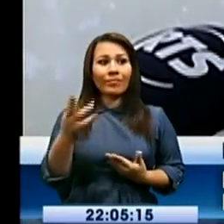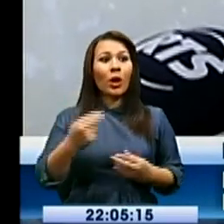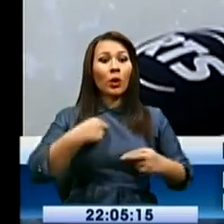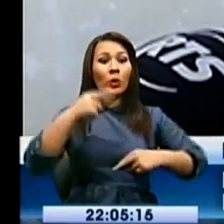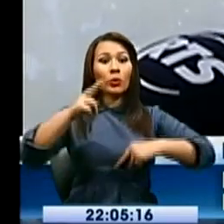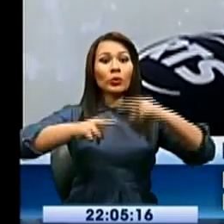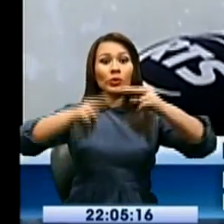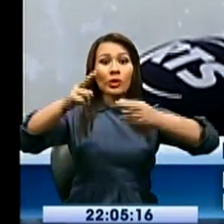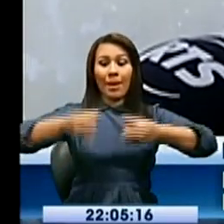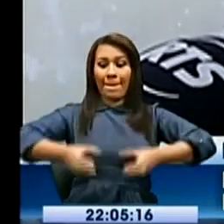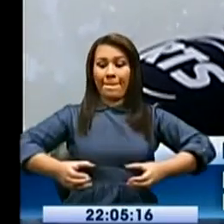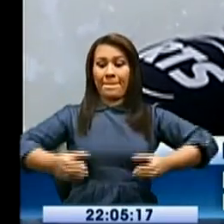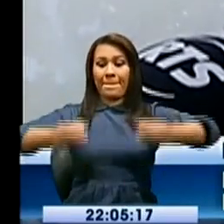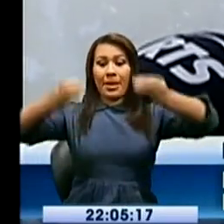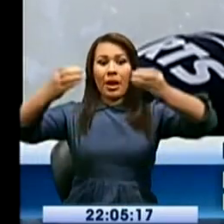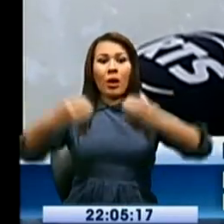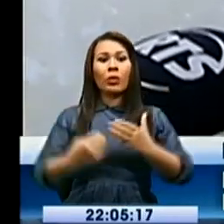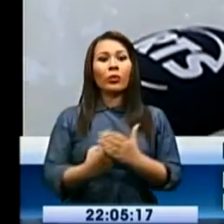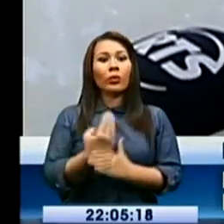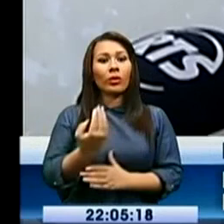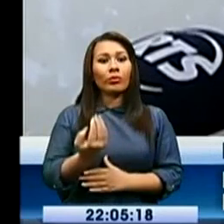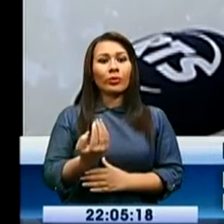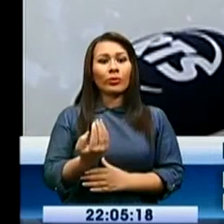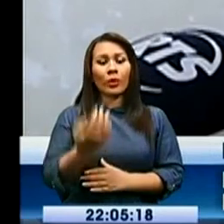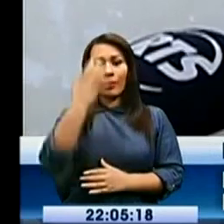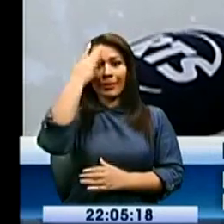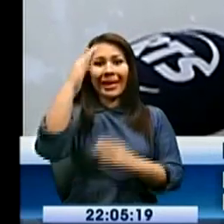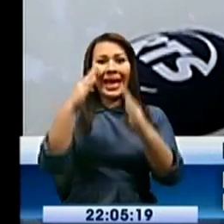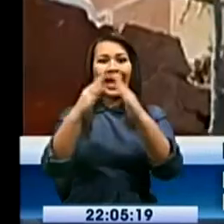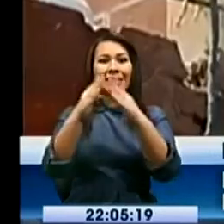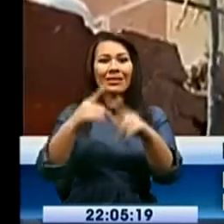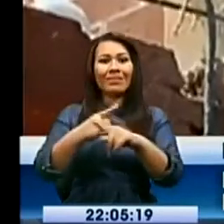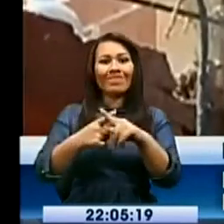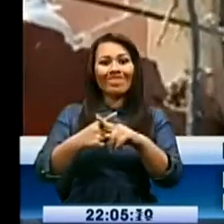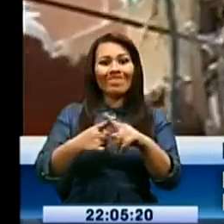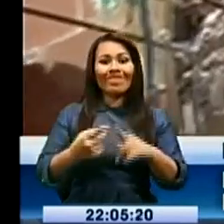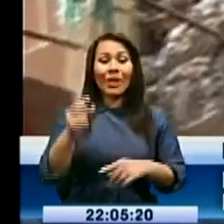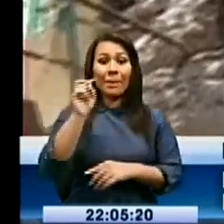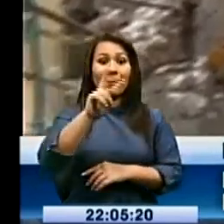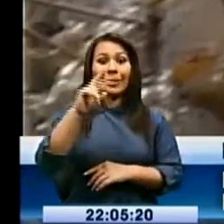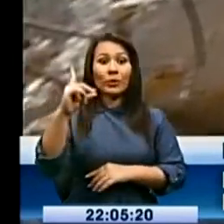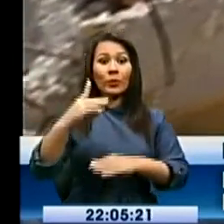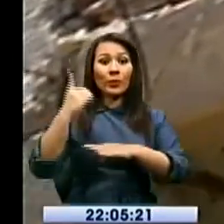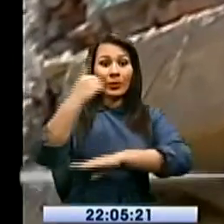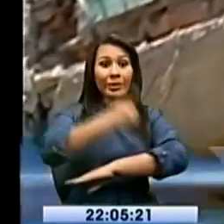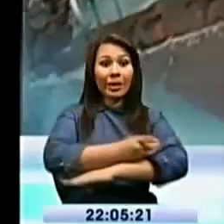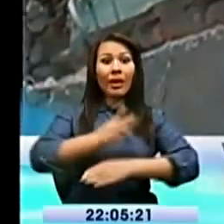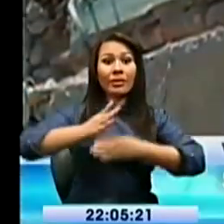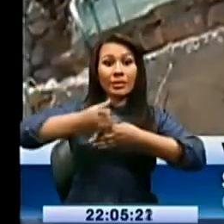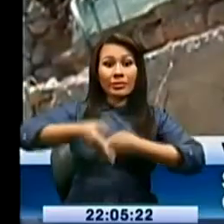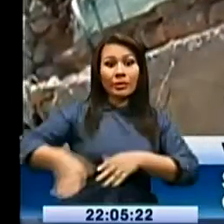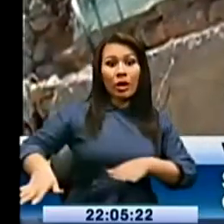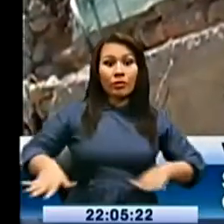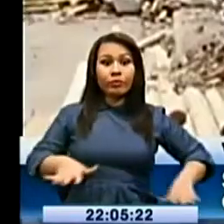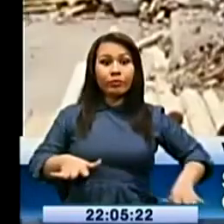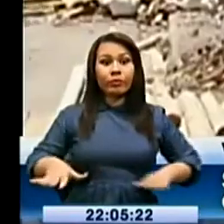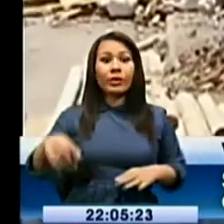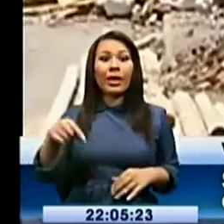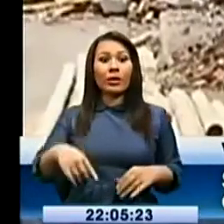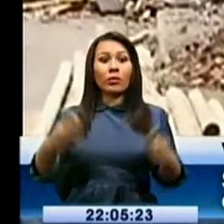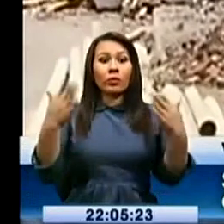hacerle pilares nuevos, porque son casas mixtas. 21 días después del terremoto, en